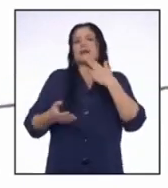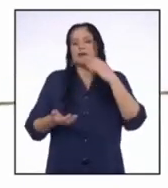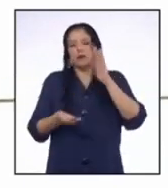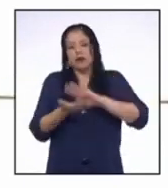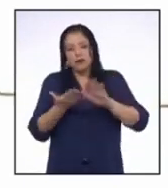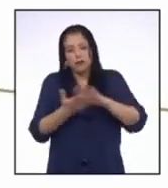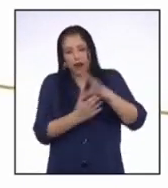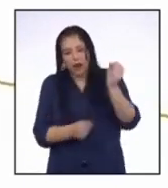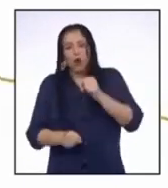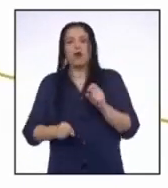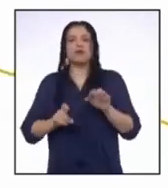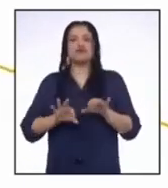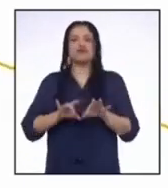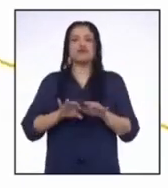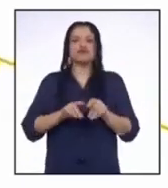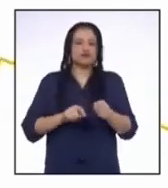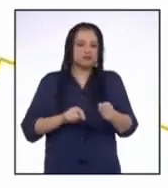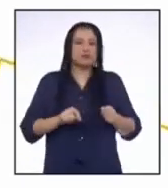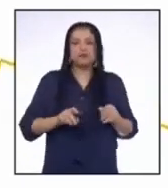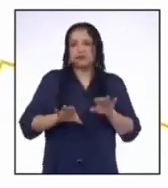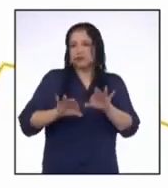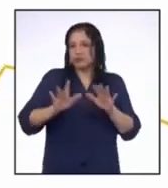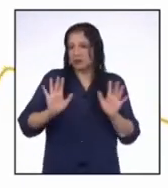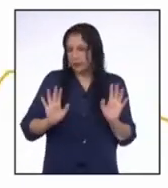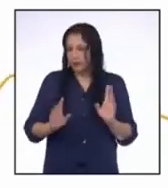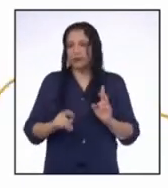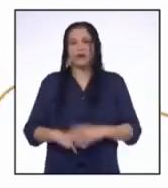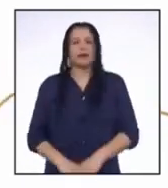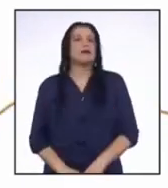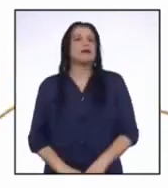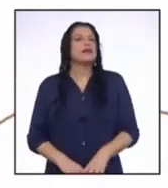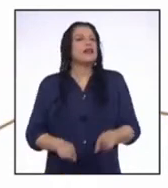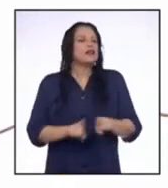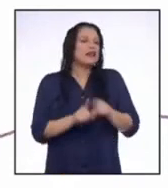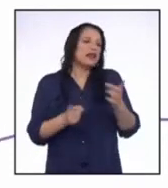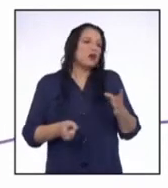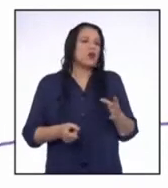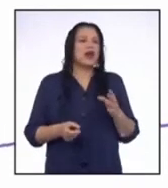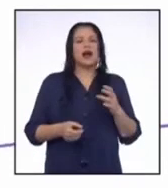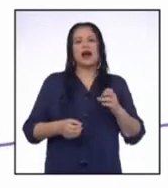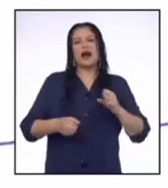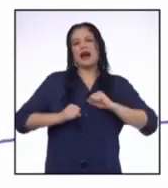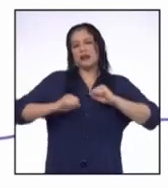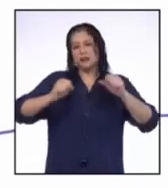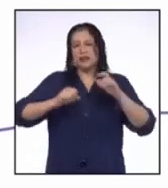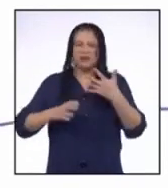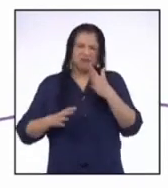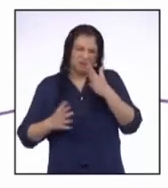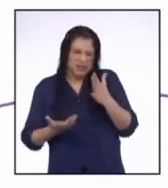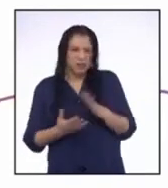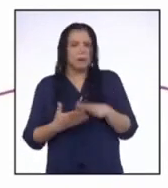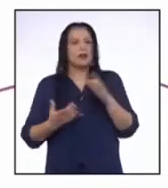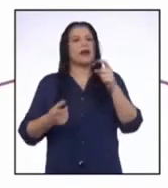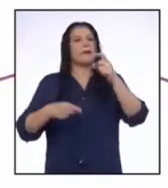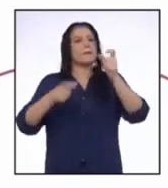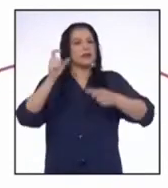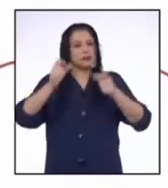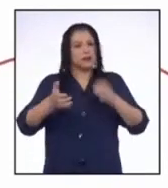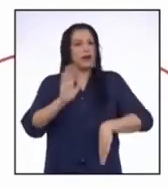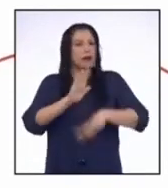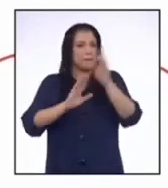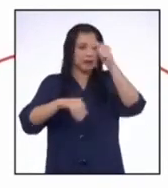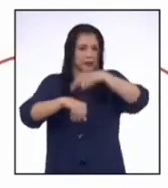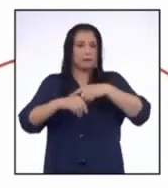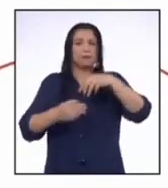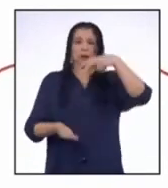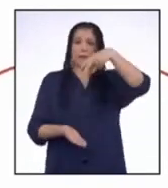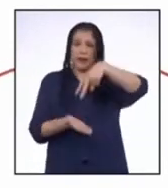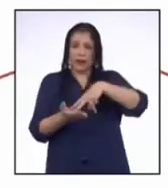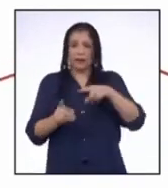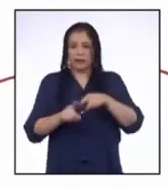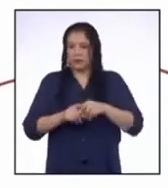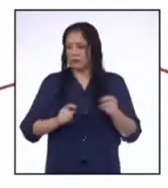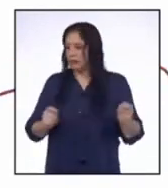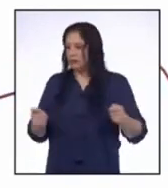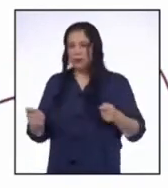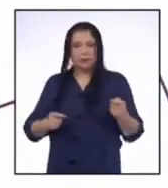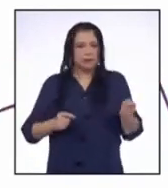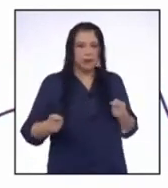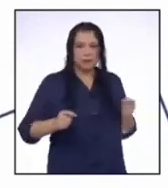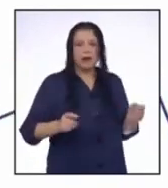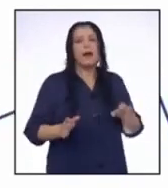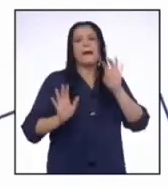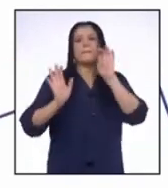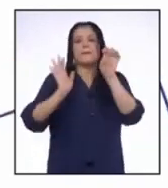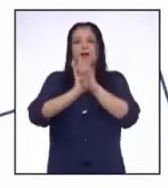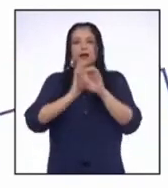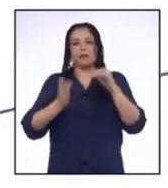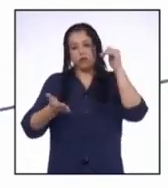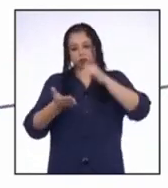domésticas, cajeros, etc. Tienen actividad moderada las personas que pasan mayor parte del tiempo de pie y moviéndose, por